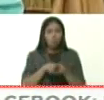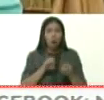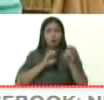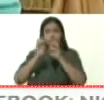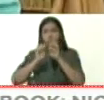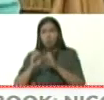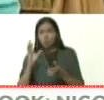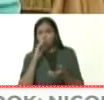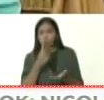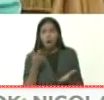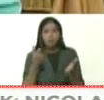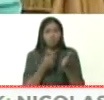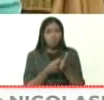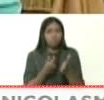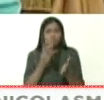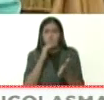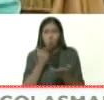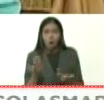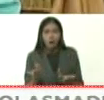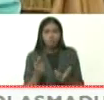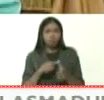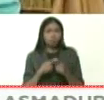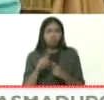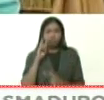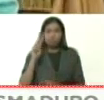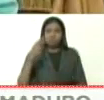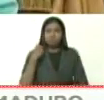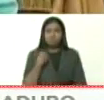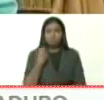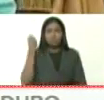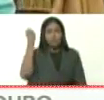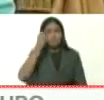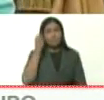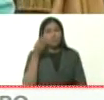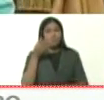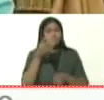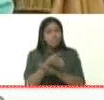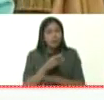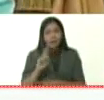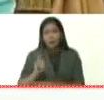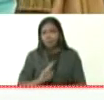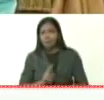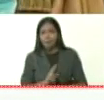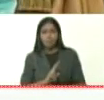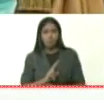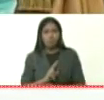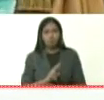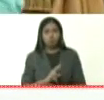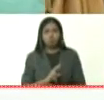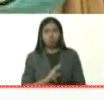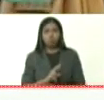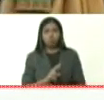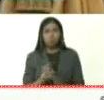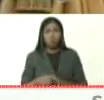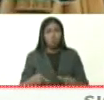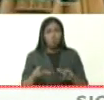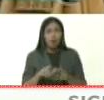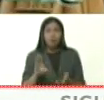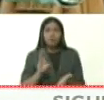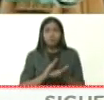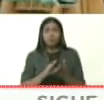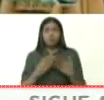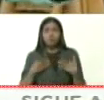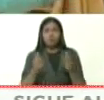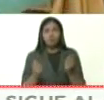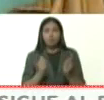le han puesto la vacunación, la vacuna de la poliomielitis, salga inmediatamente a un centro de